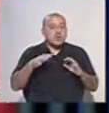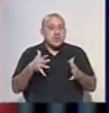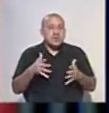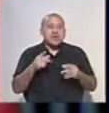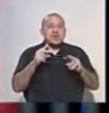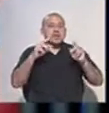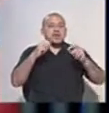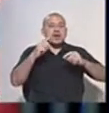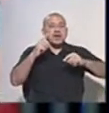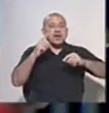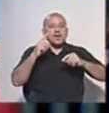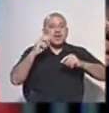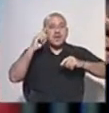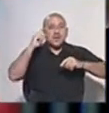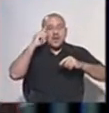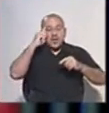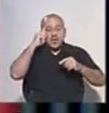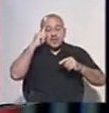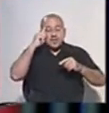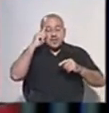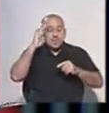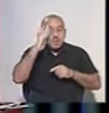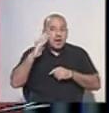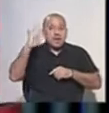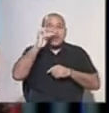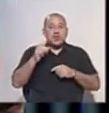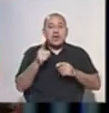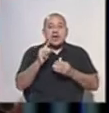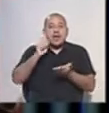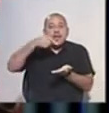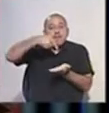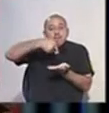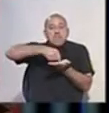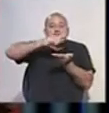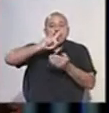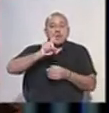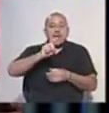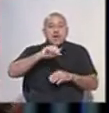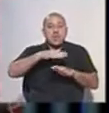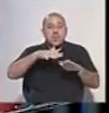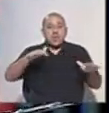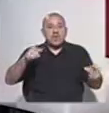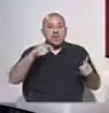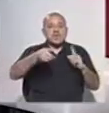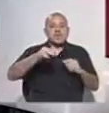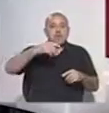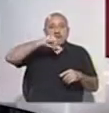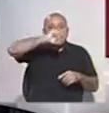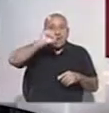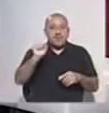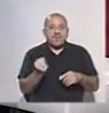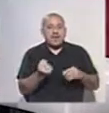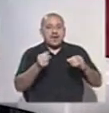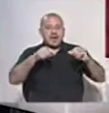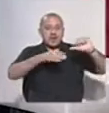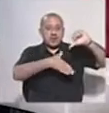la fantasía de quedarme en el medio del océano, flotando. En medio del océano, te digo, en la mitad entre África y Sudamérica, en el